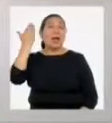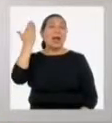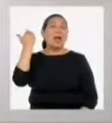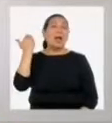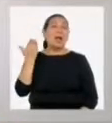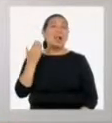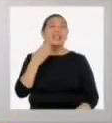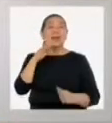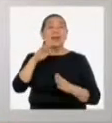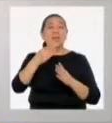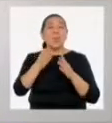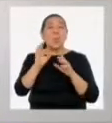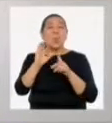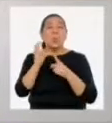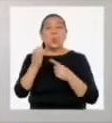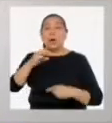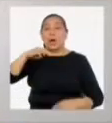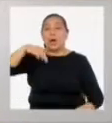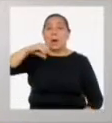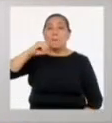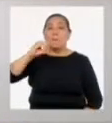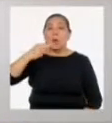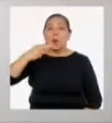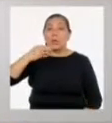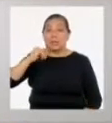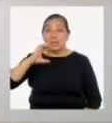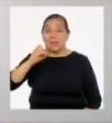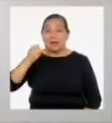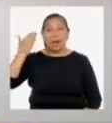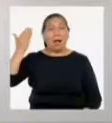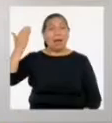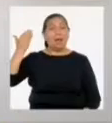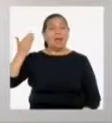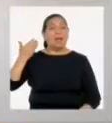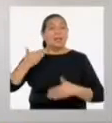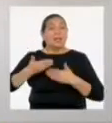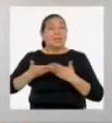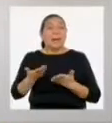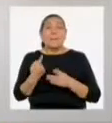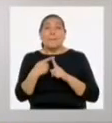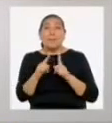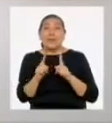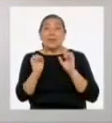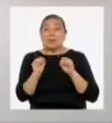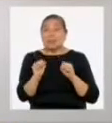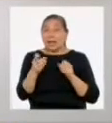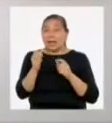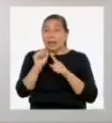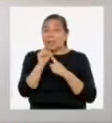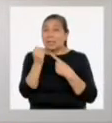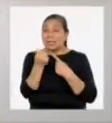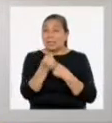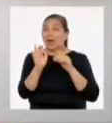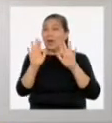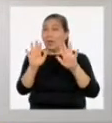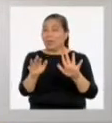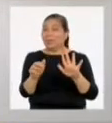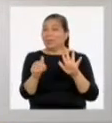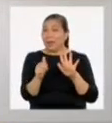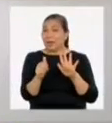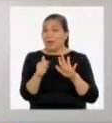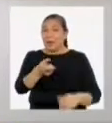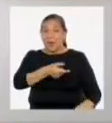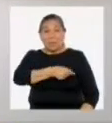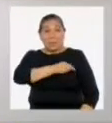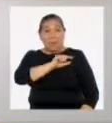antepasados fueron los mochicas. Sus orígenes se remontan a la tradición oral, pues en el siglo XVI